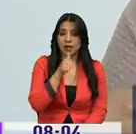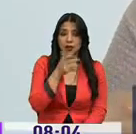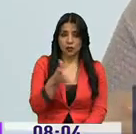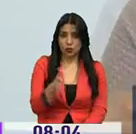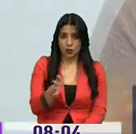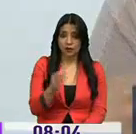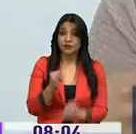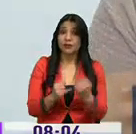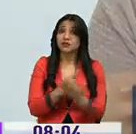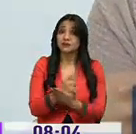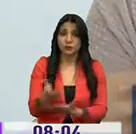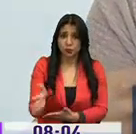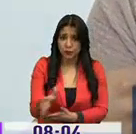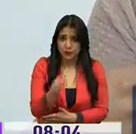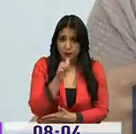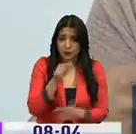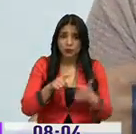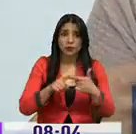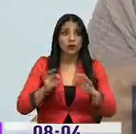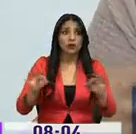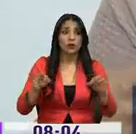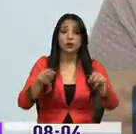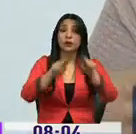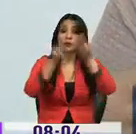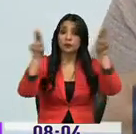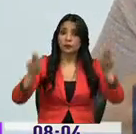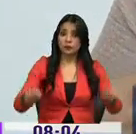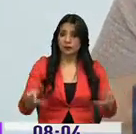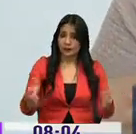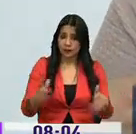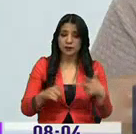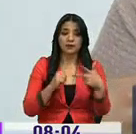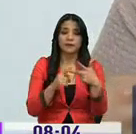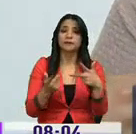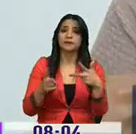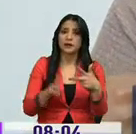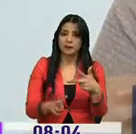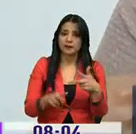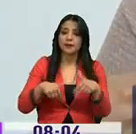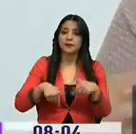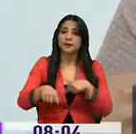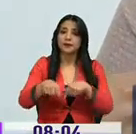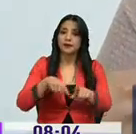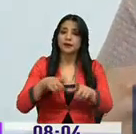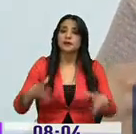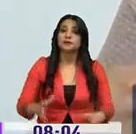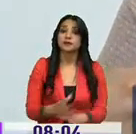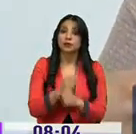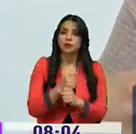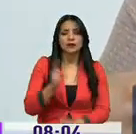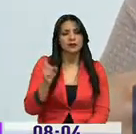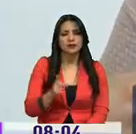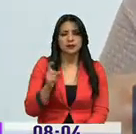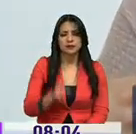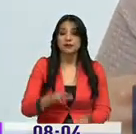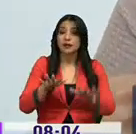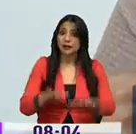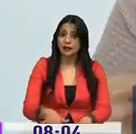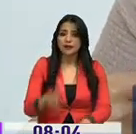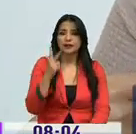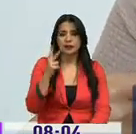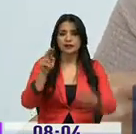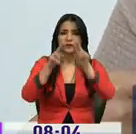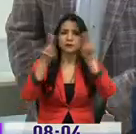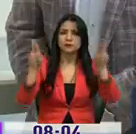fines de semana. Otro es el tema de los puentes peatonales, el otro es los accesos viales y las seguridades. Necesitamos en Ciudad Bicentenario 3